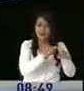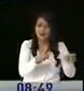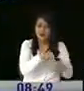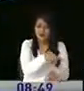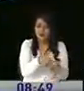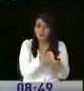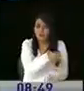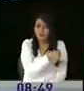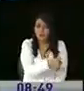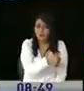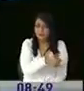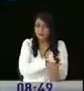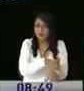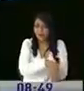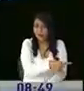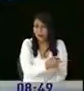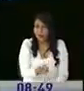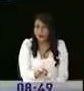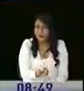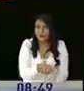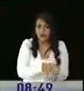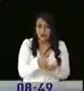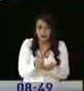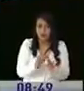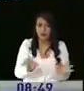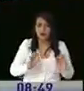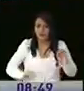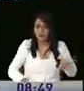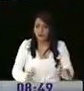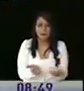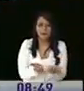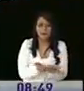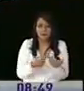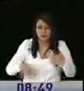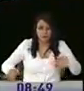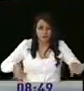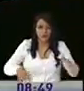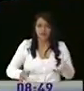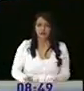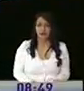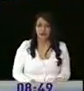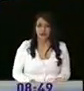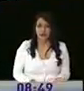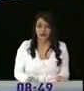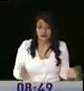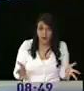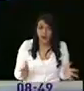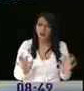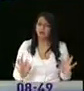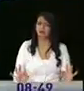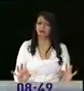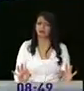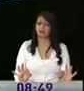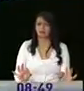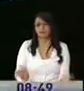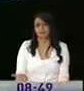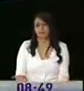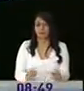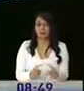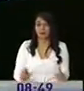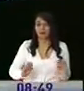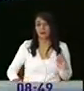pues vecinos si nosotros no ayudamos si nosotros no colaboramos no votamos la basura en la calle Bueno o